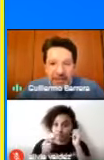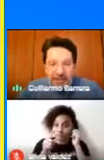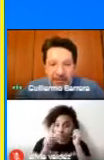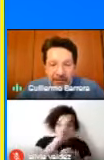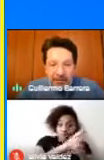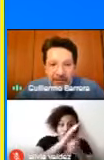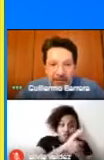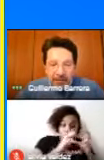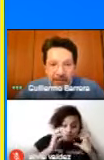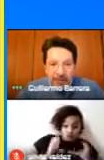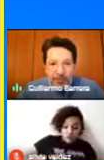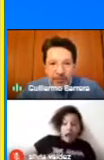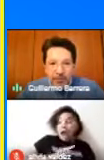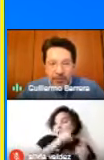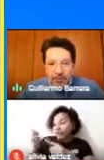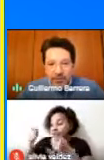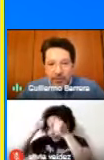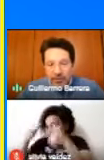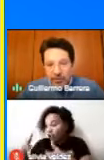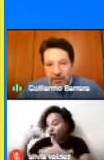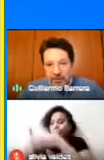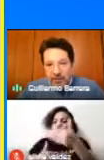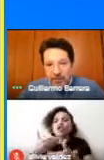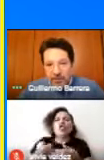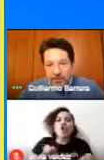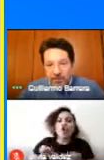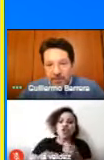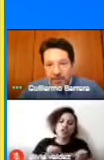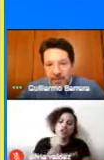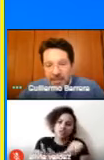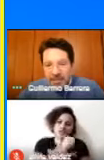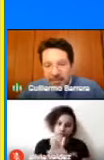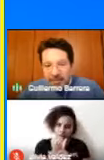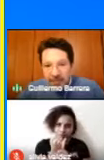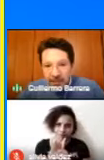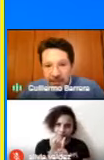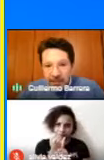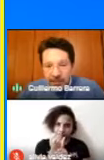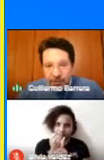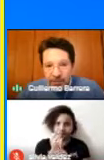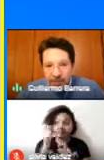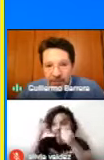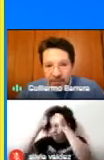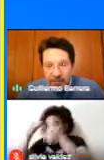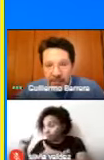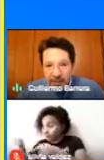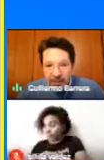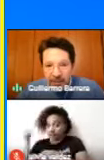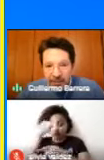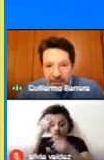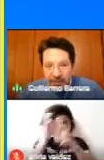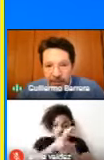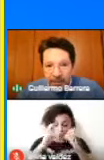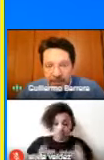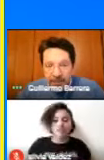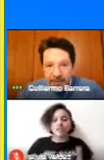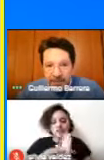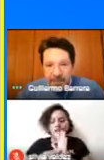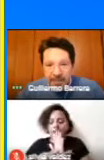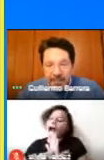hacia el Estado, el proceso es de control social. Y desde el Estado hacia los ciudadanos es de rendición de